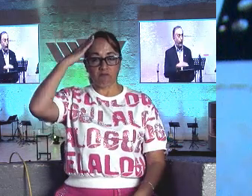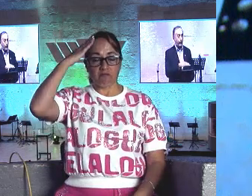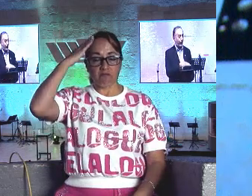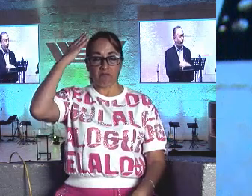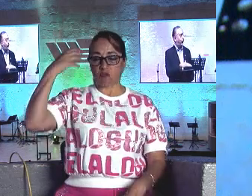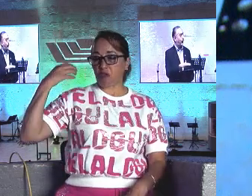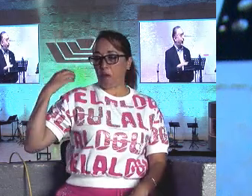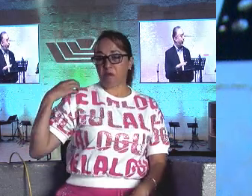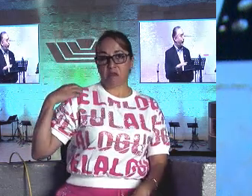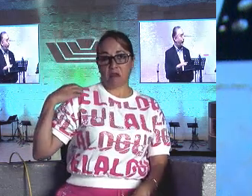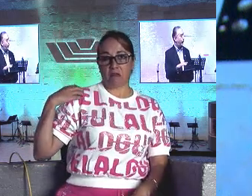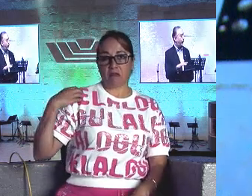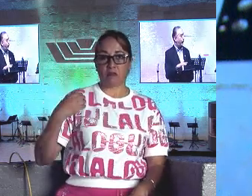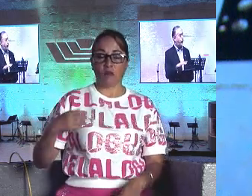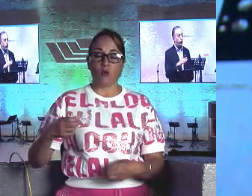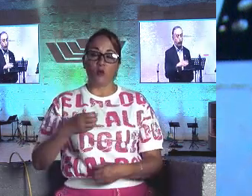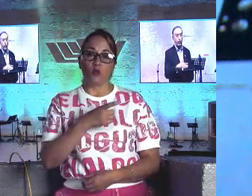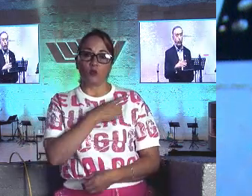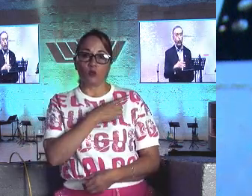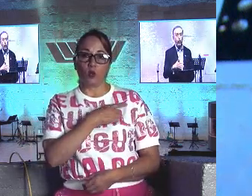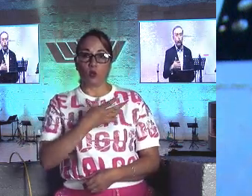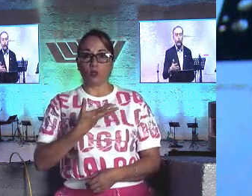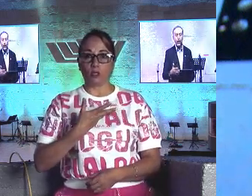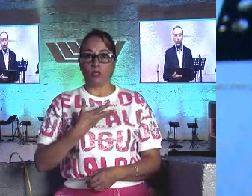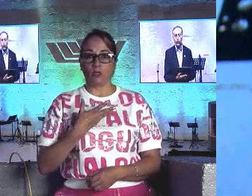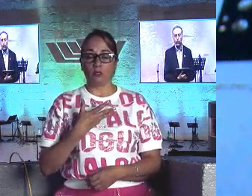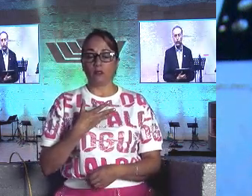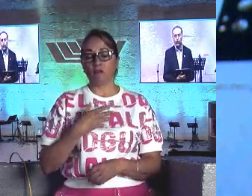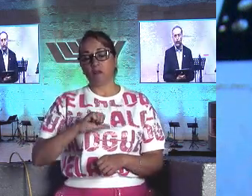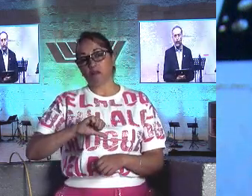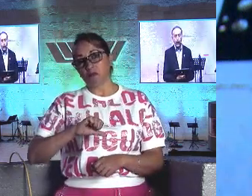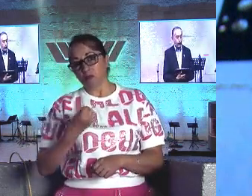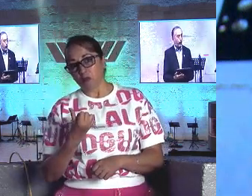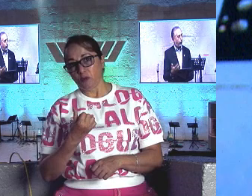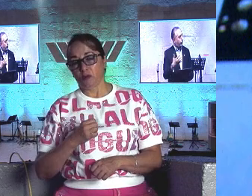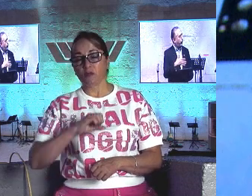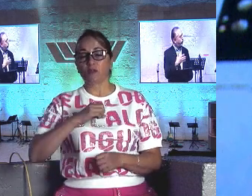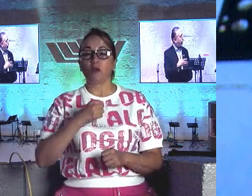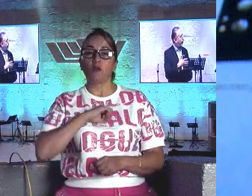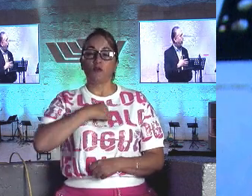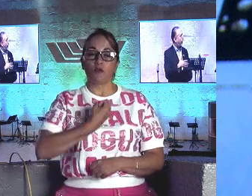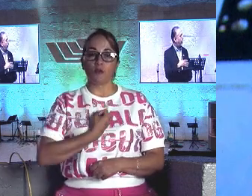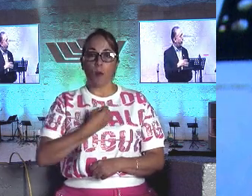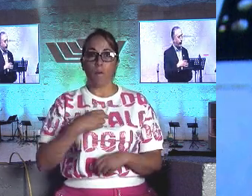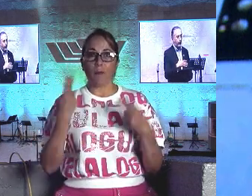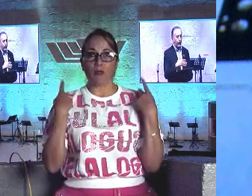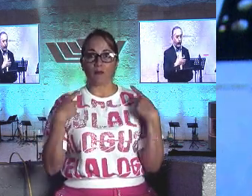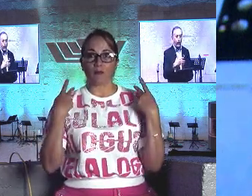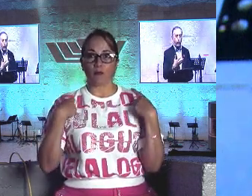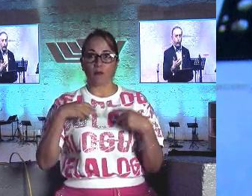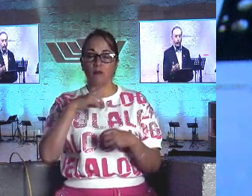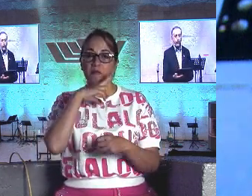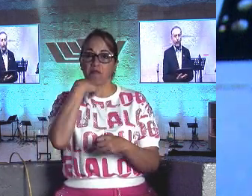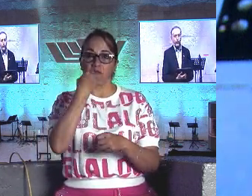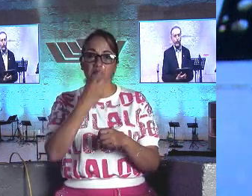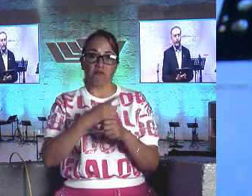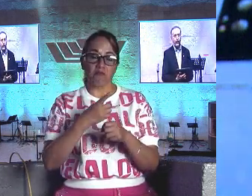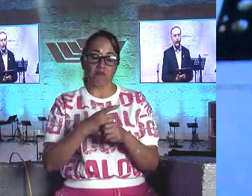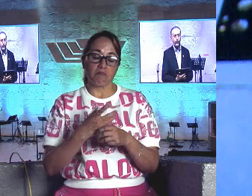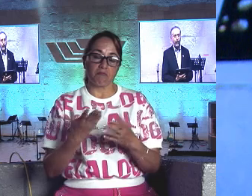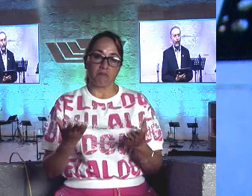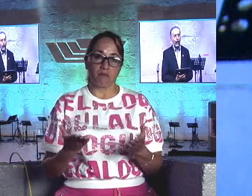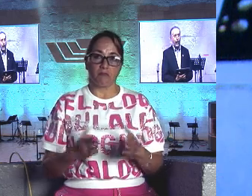el resto del ejército son voluntarios. Pero eso nos habla de en qué consiste la